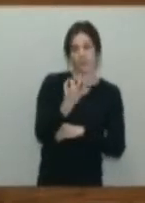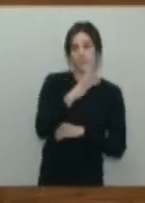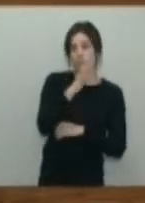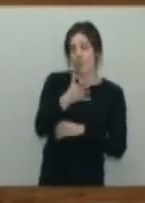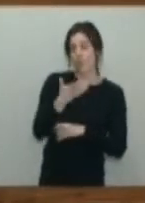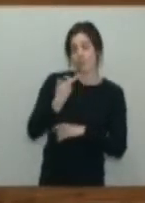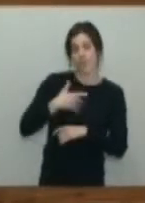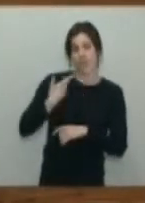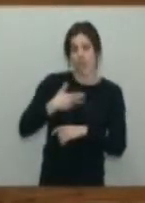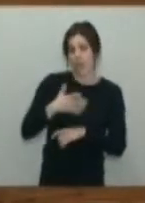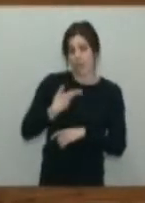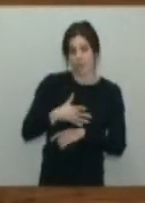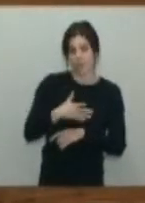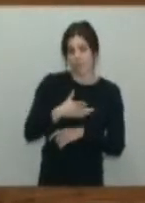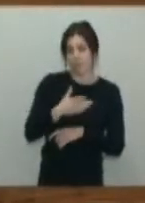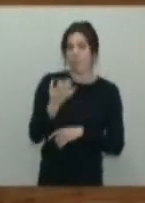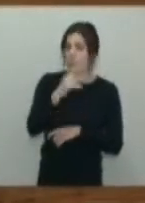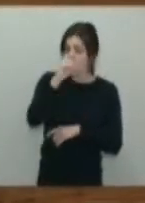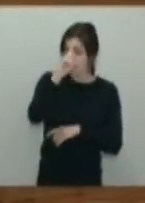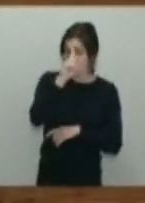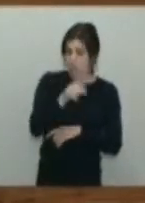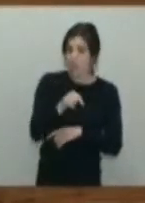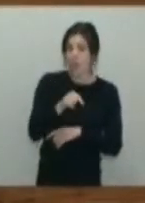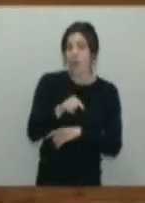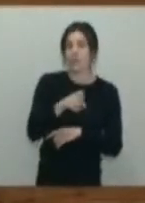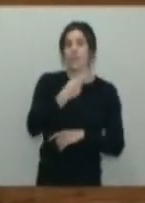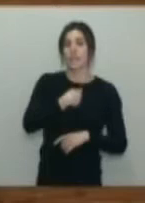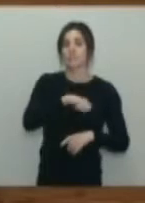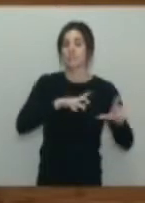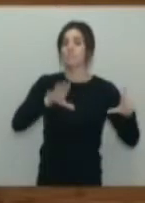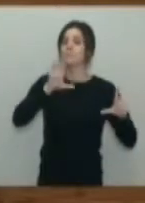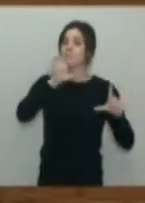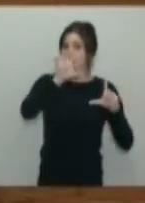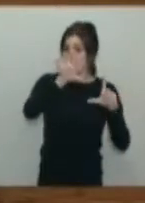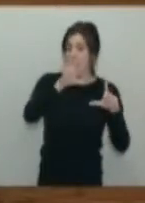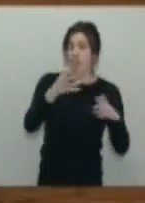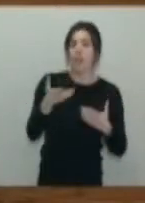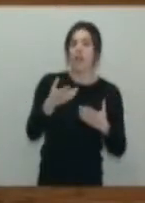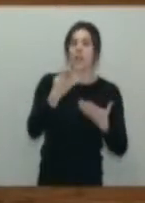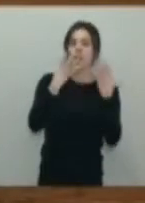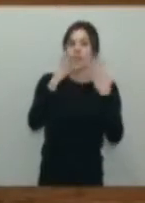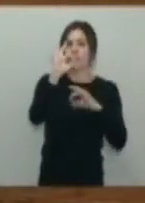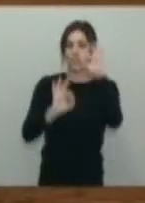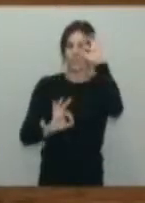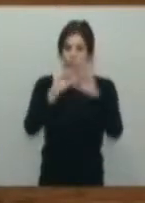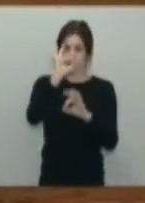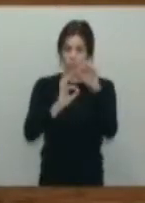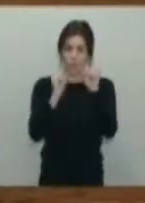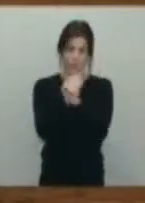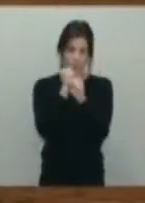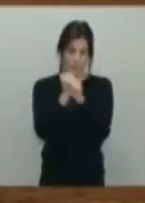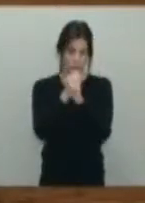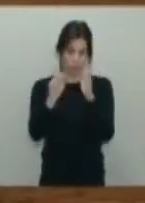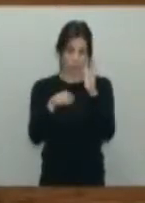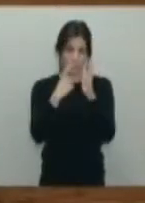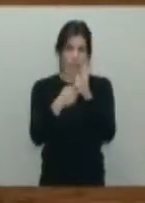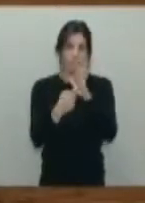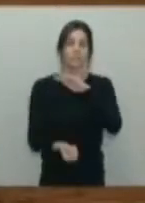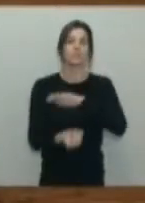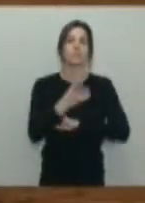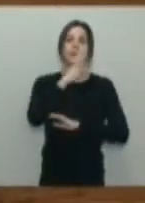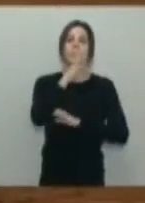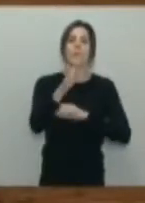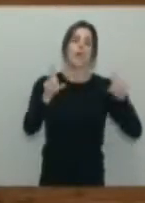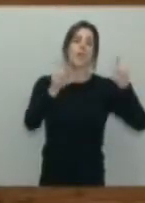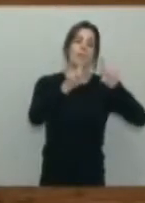utópico recordar que en nuestro país más del 90% del empleo total lo generan las pequeñas y medianas empresas y